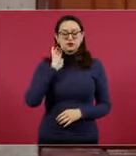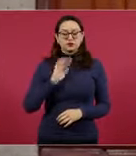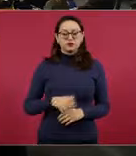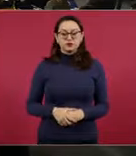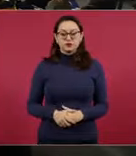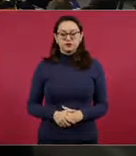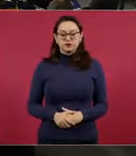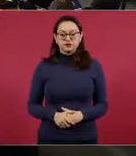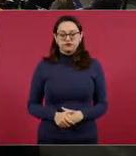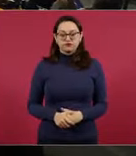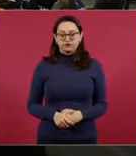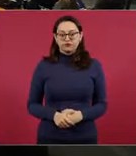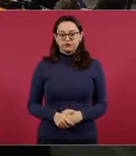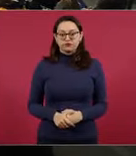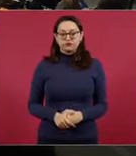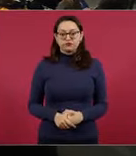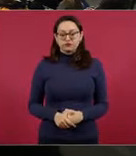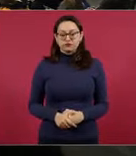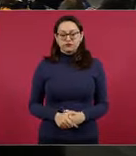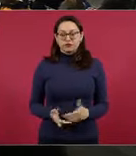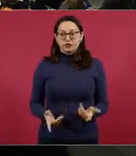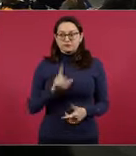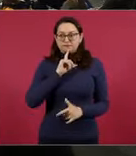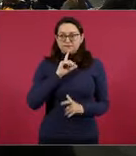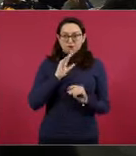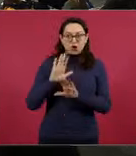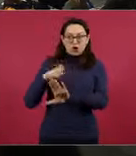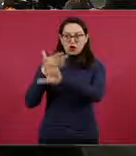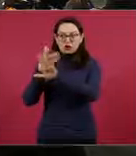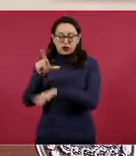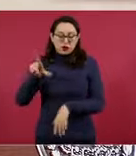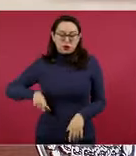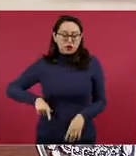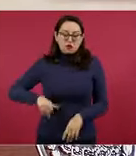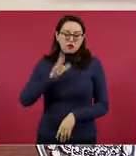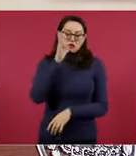no había nada. Ahora no.